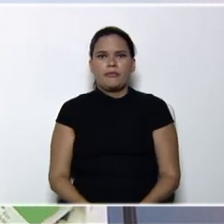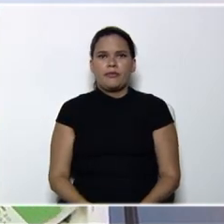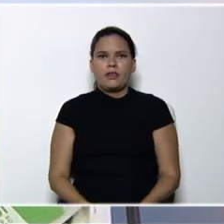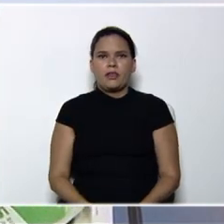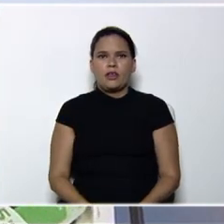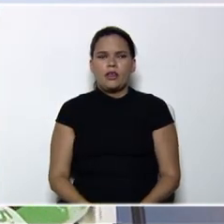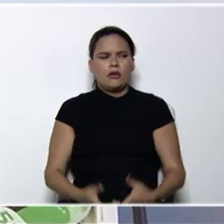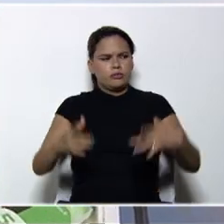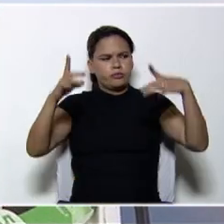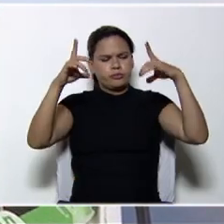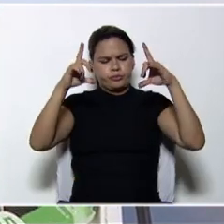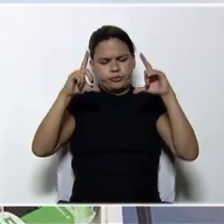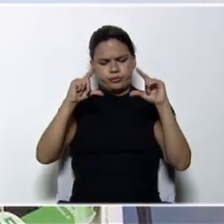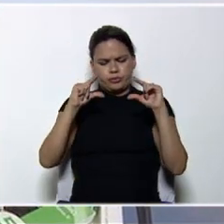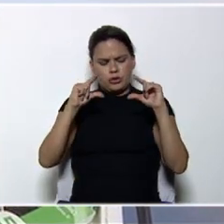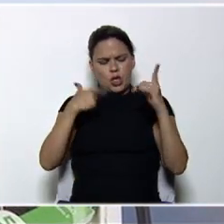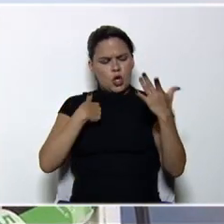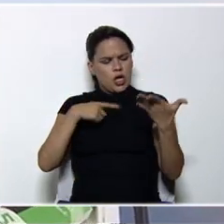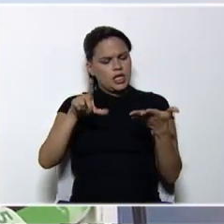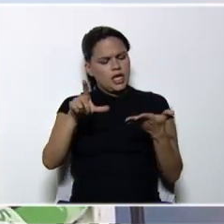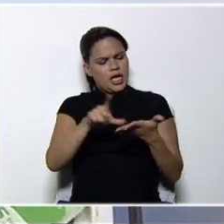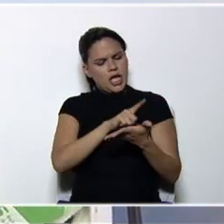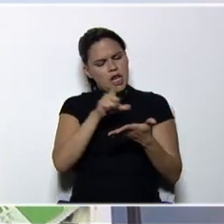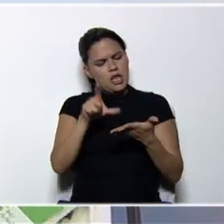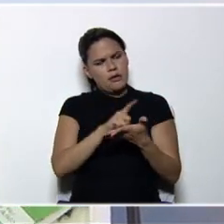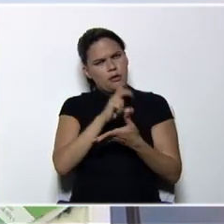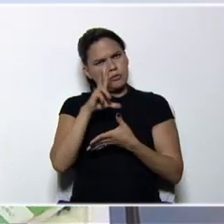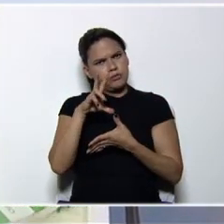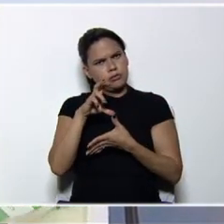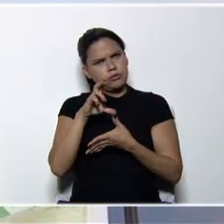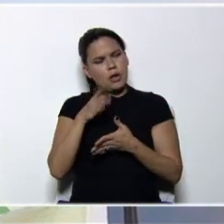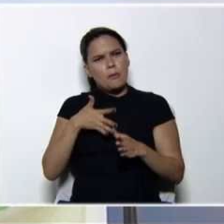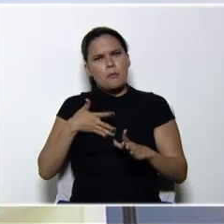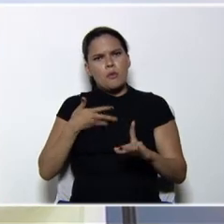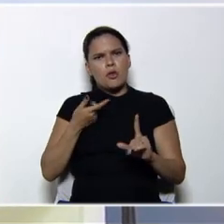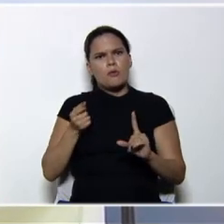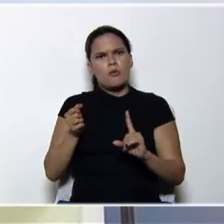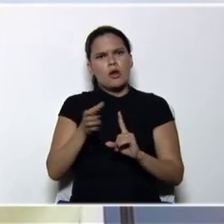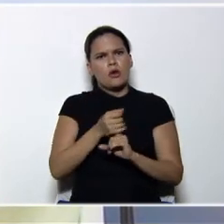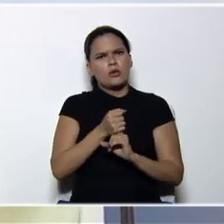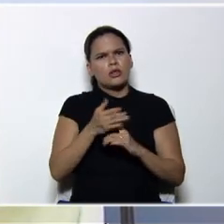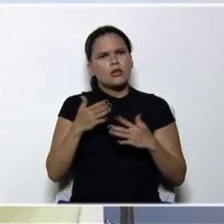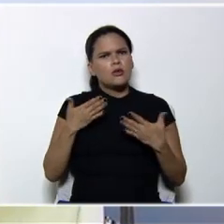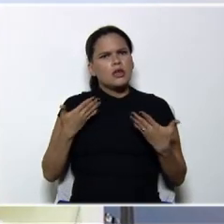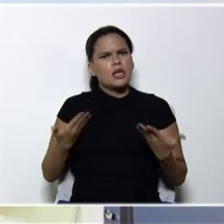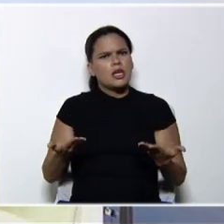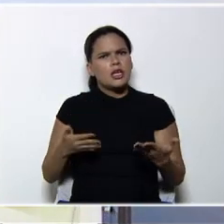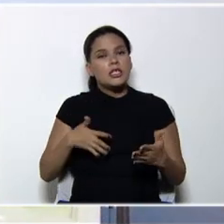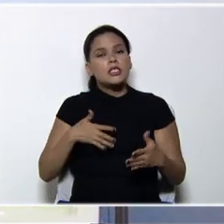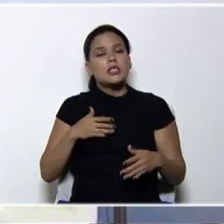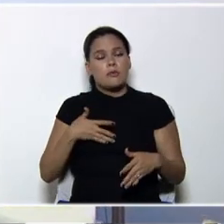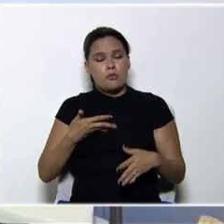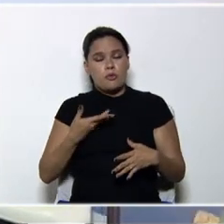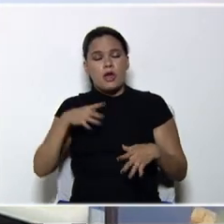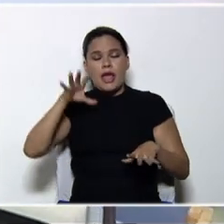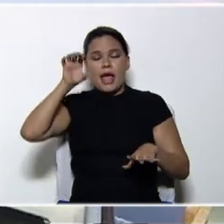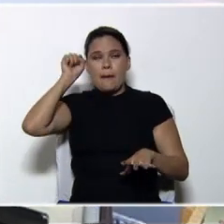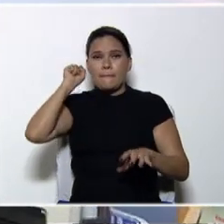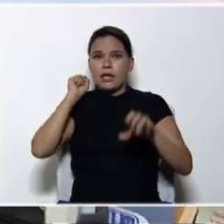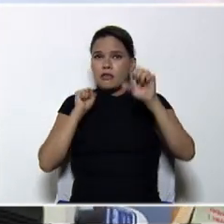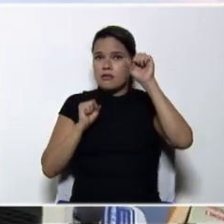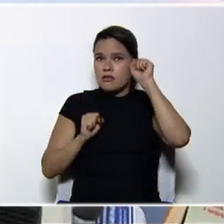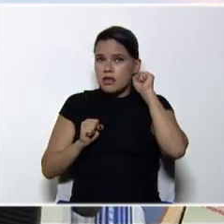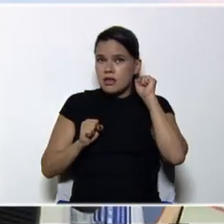sistematizando lo que está en el libro de la colección Bicentenario, podemos encontrarnos que se puede aprender por